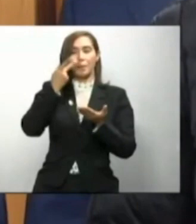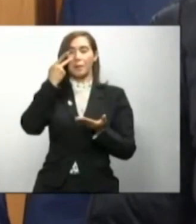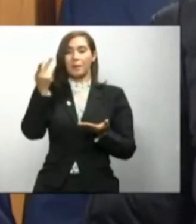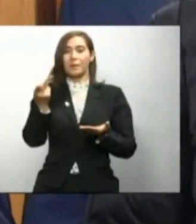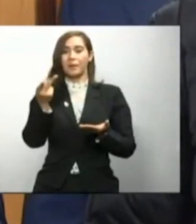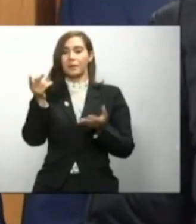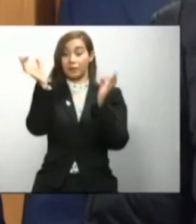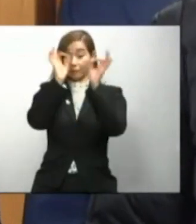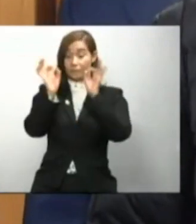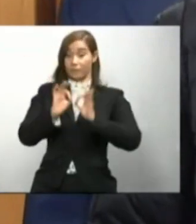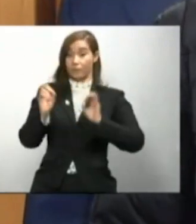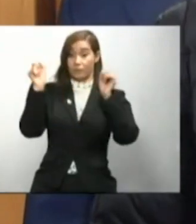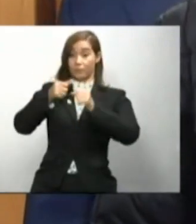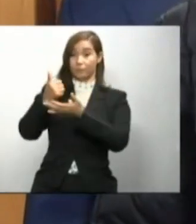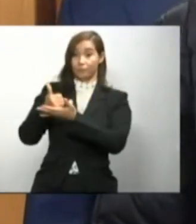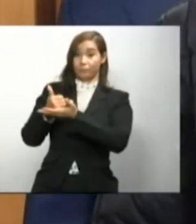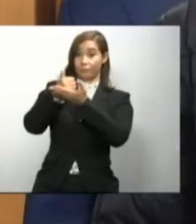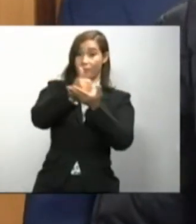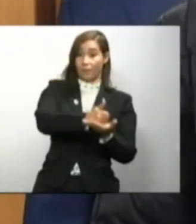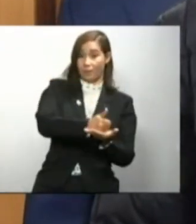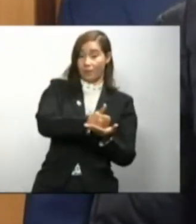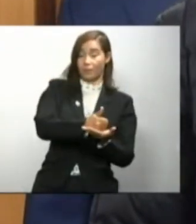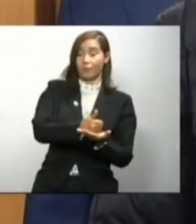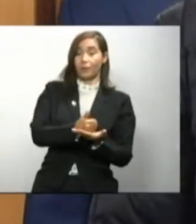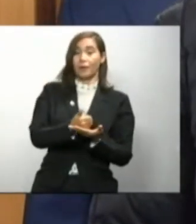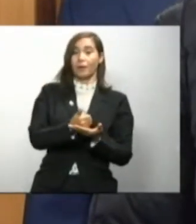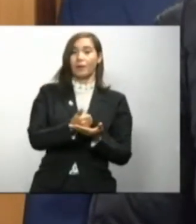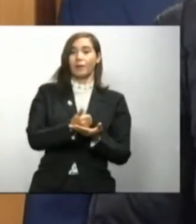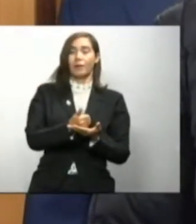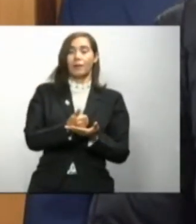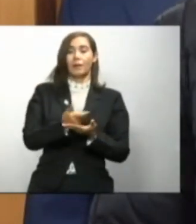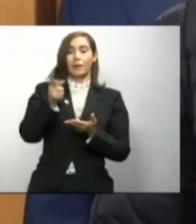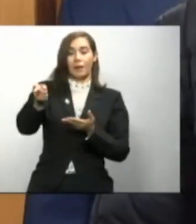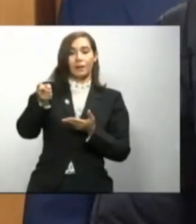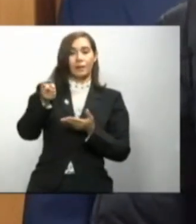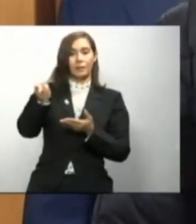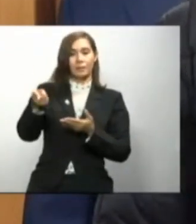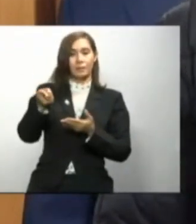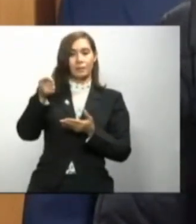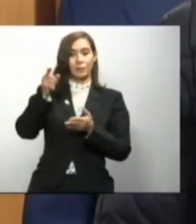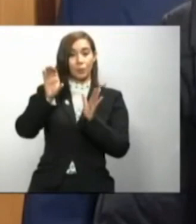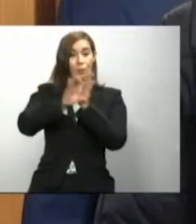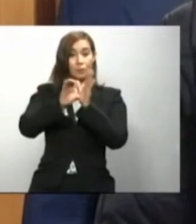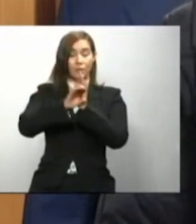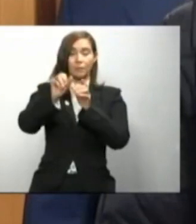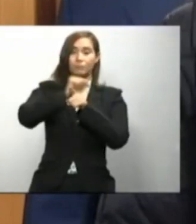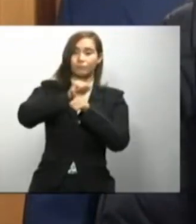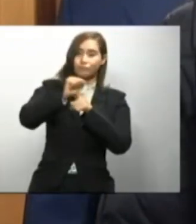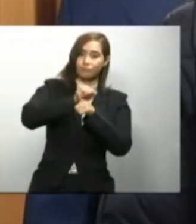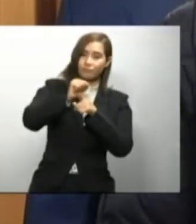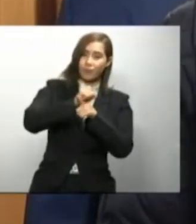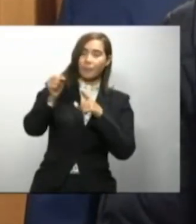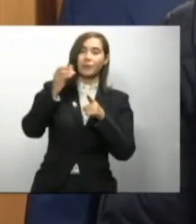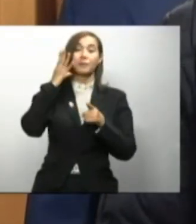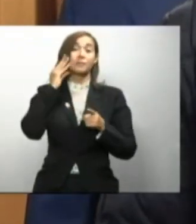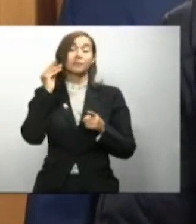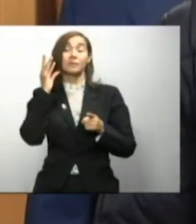pueden ayudar a muchas de esas prácticas que ellos han realizado